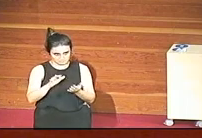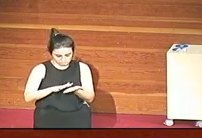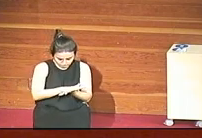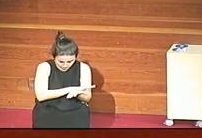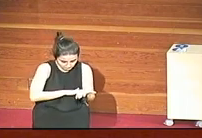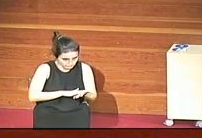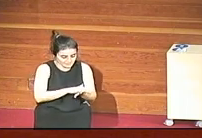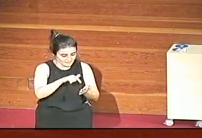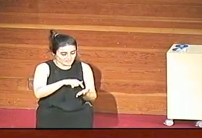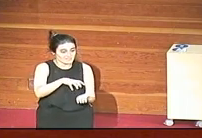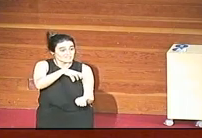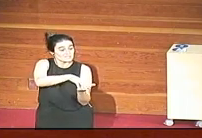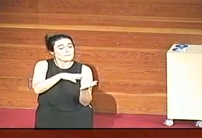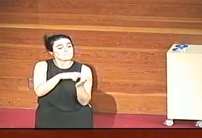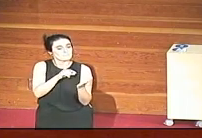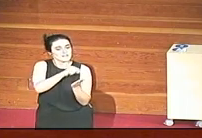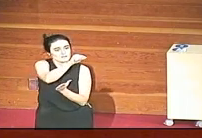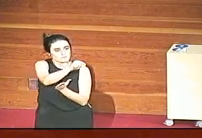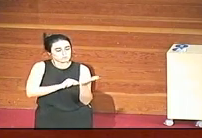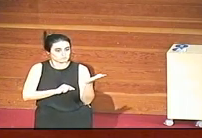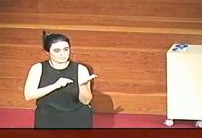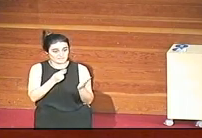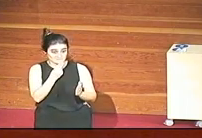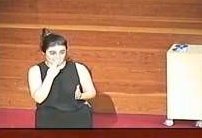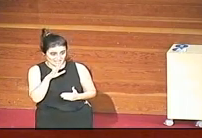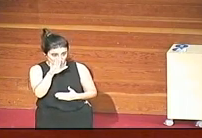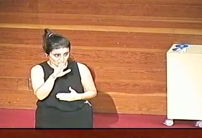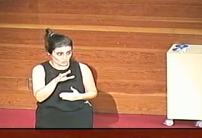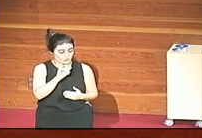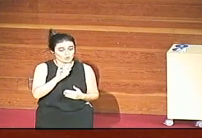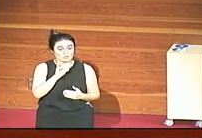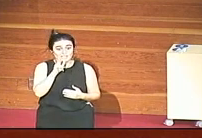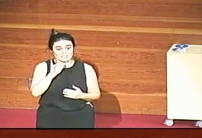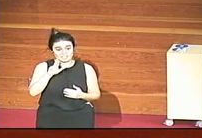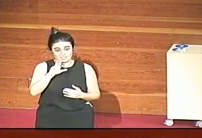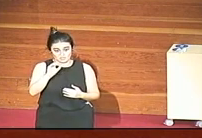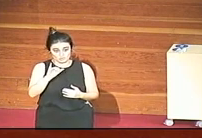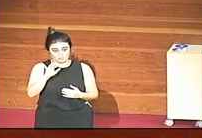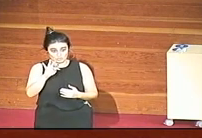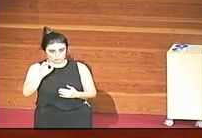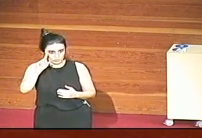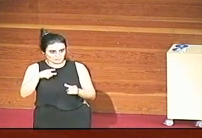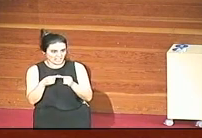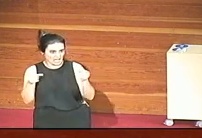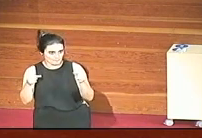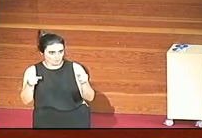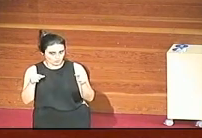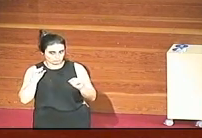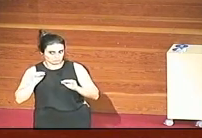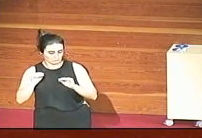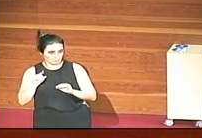aparecen la firma de francos la firma de hirohito que no sabemos tampoco por qué está ahí la misma del emperador de japón pero